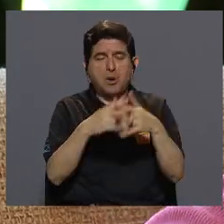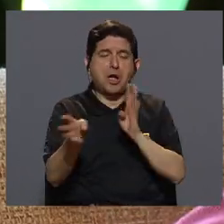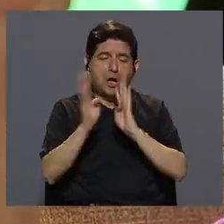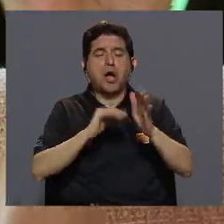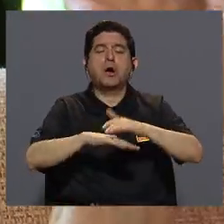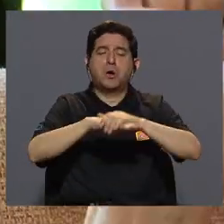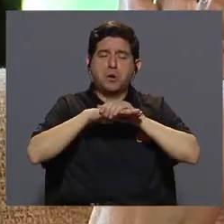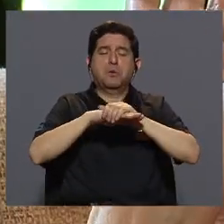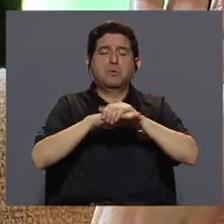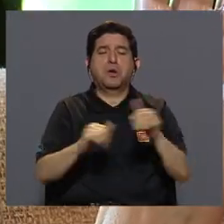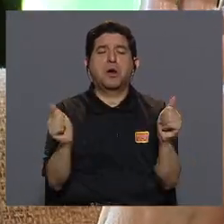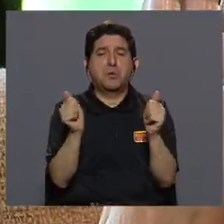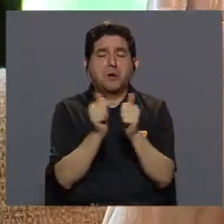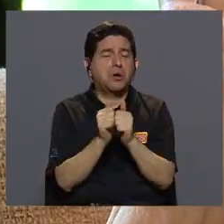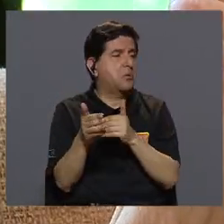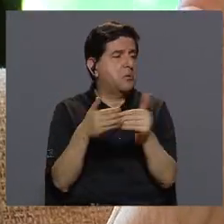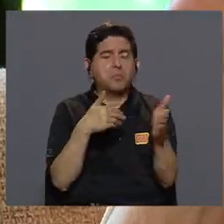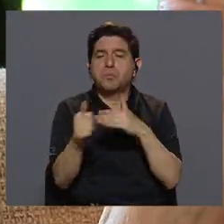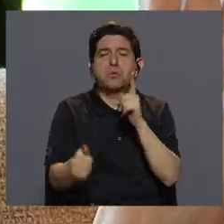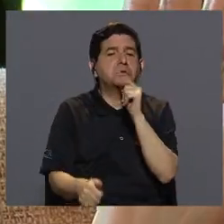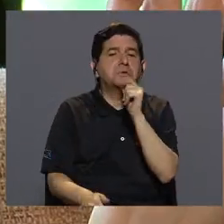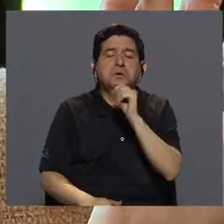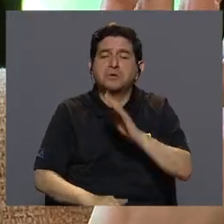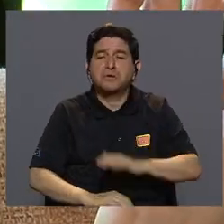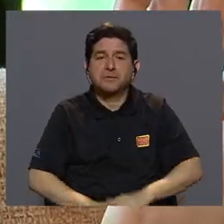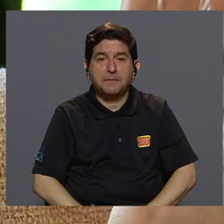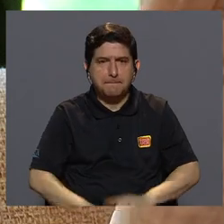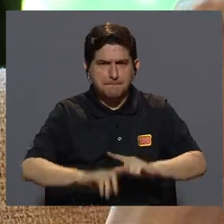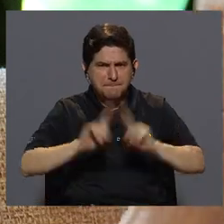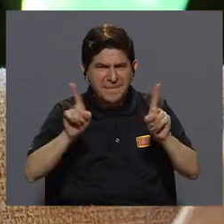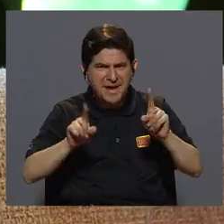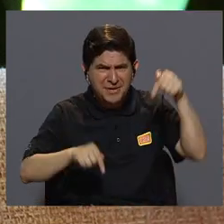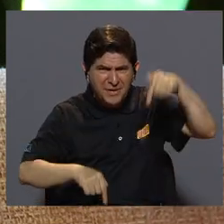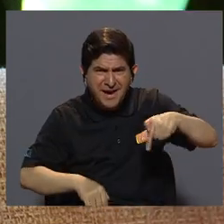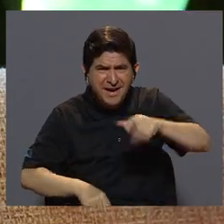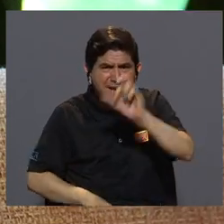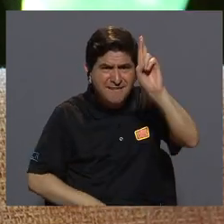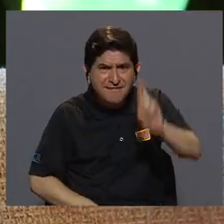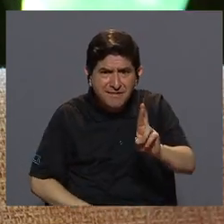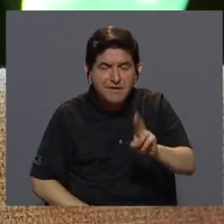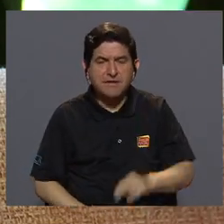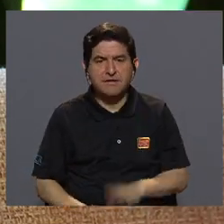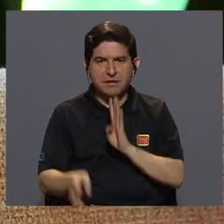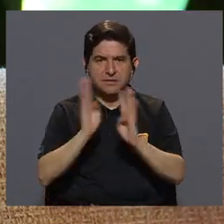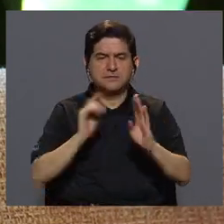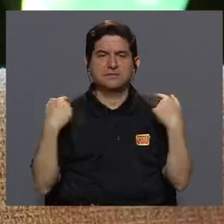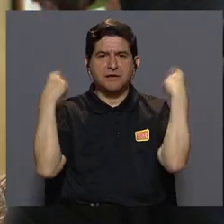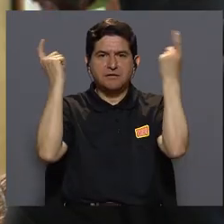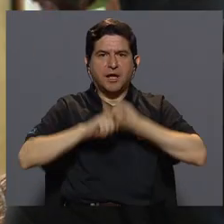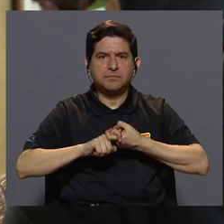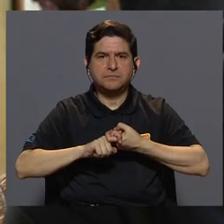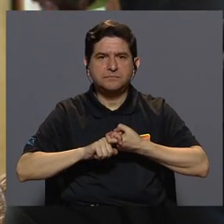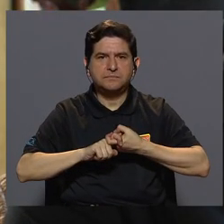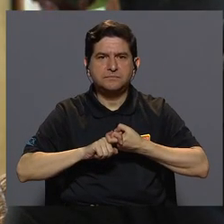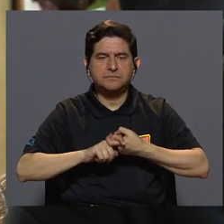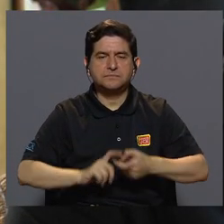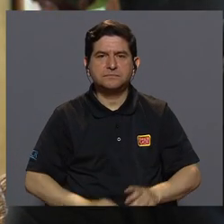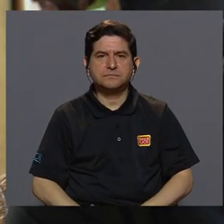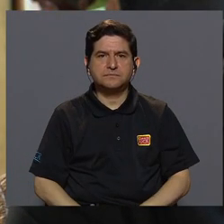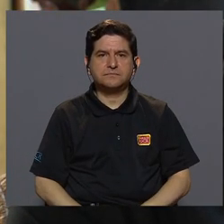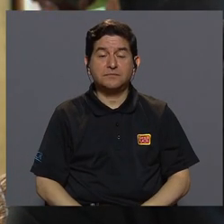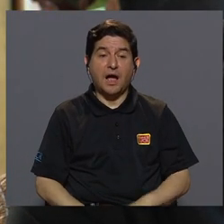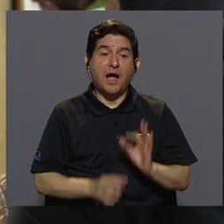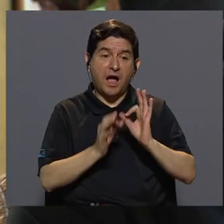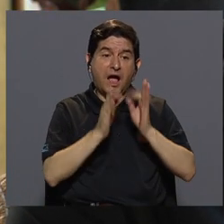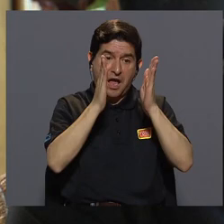inglés con el que fuera, ¿verdad? Pero en Costa Rica era español. Y entonces